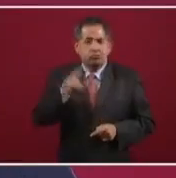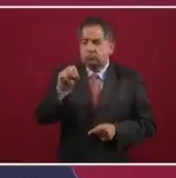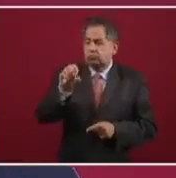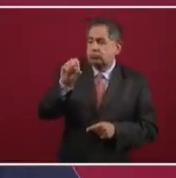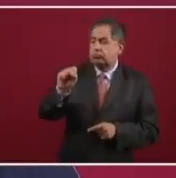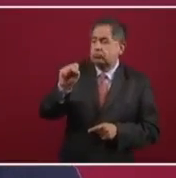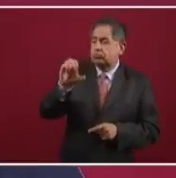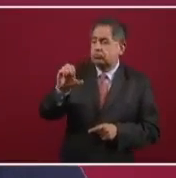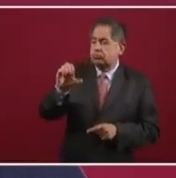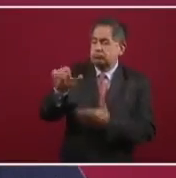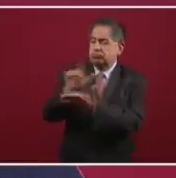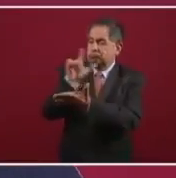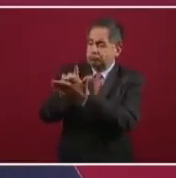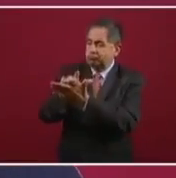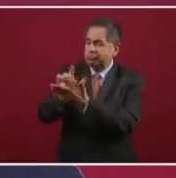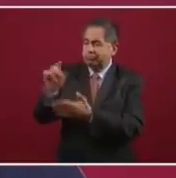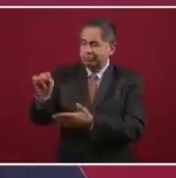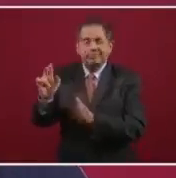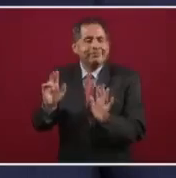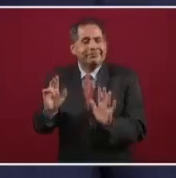de Derecho.